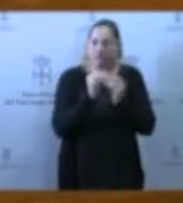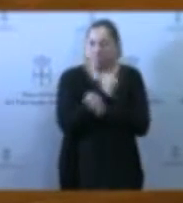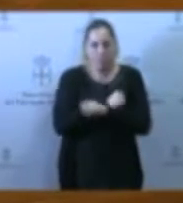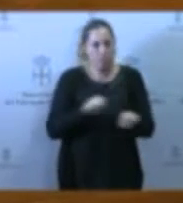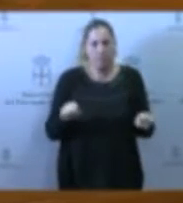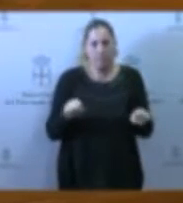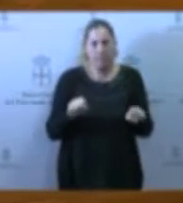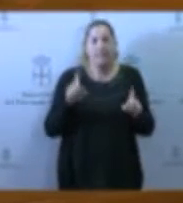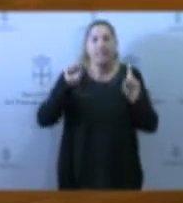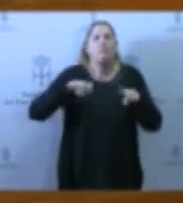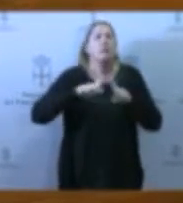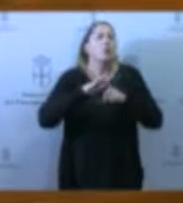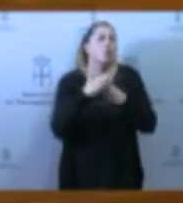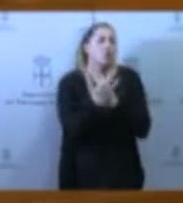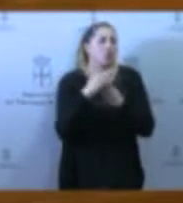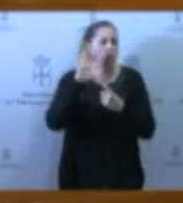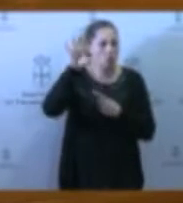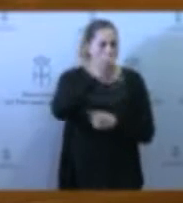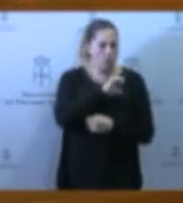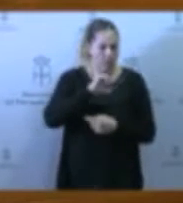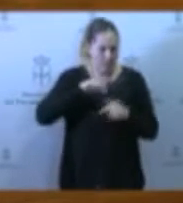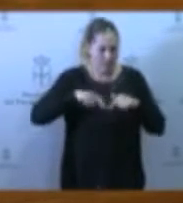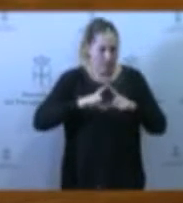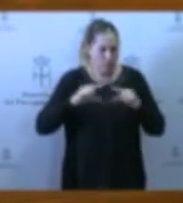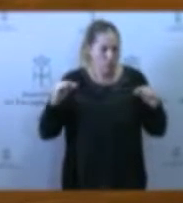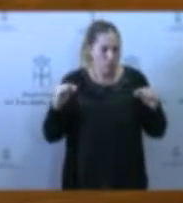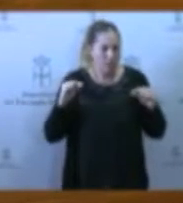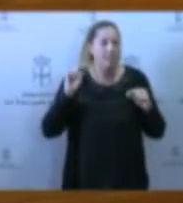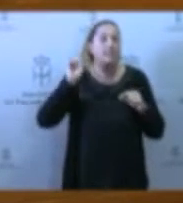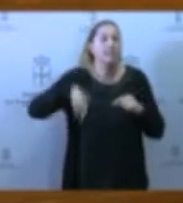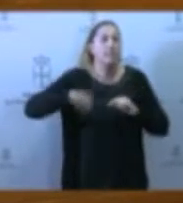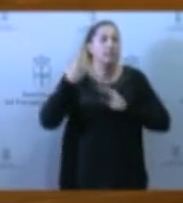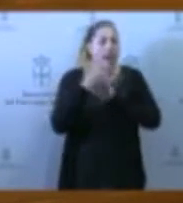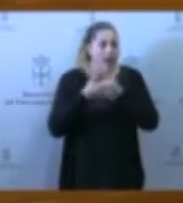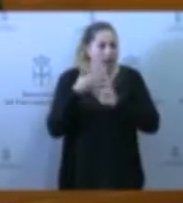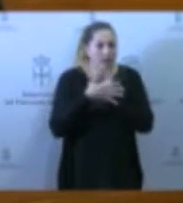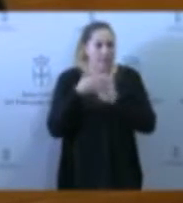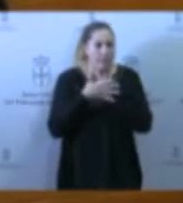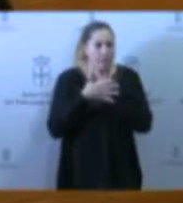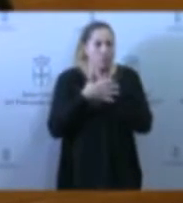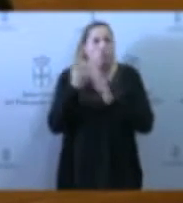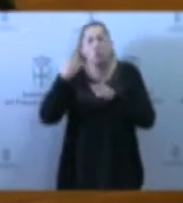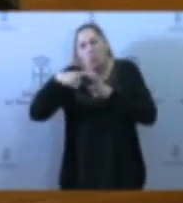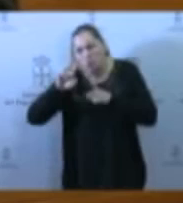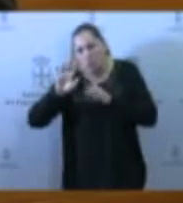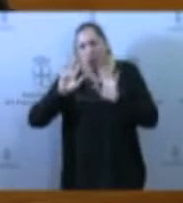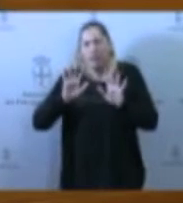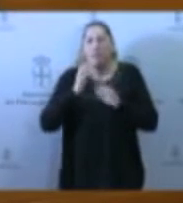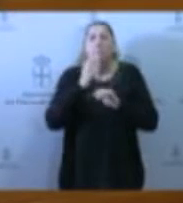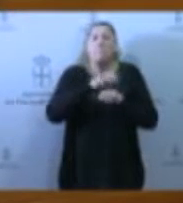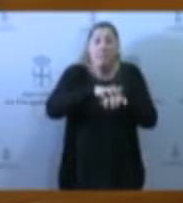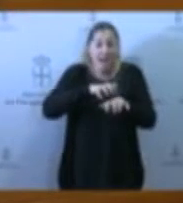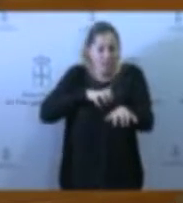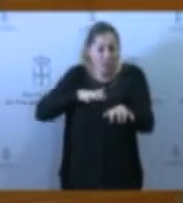contexto de la comunidad en la que estamos hablando. Y luego hablemos de alguna otra cosa, porque, mire, en la mayoría de